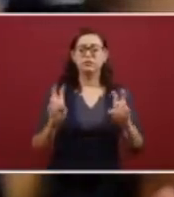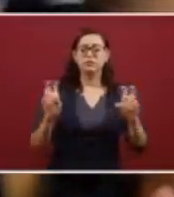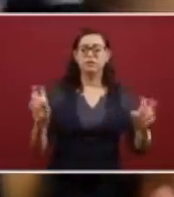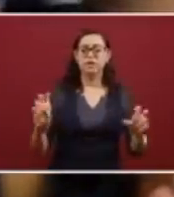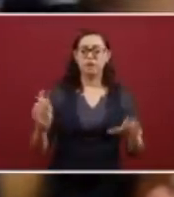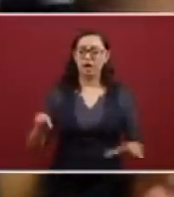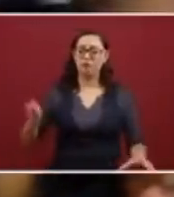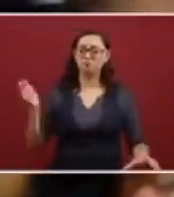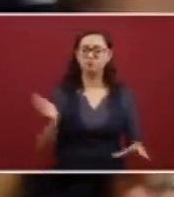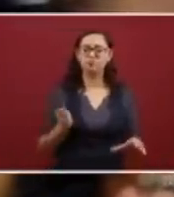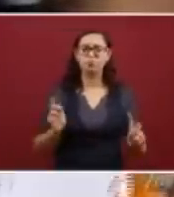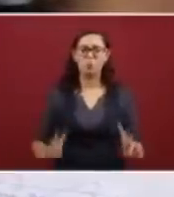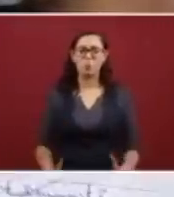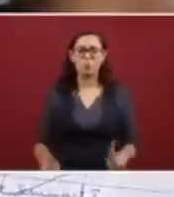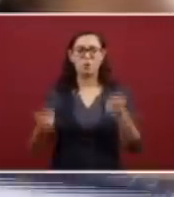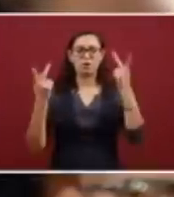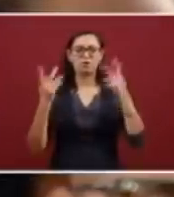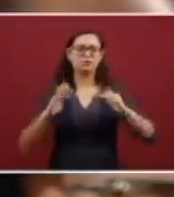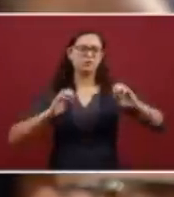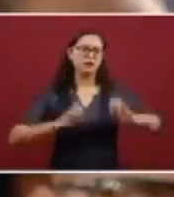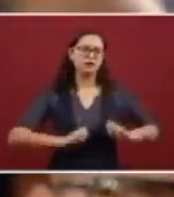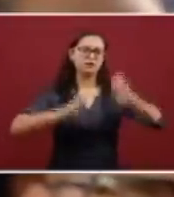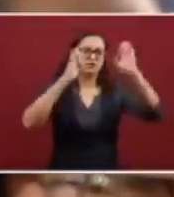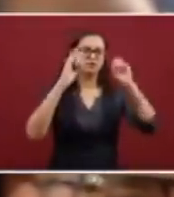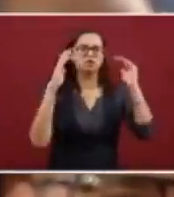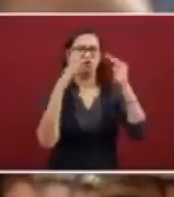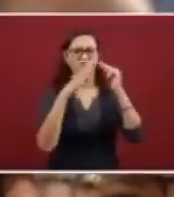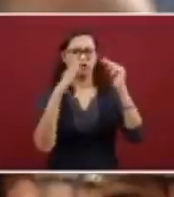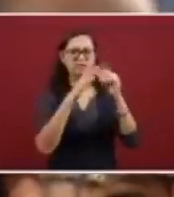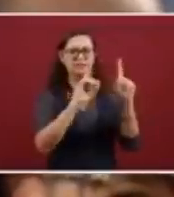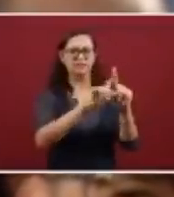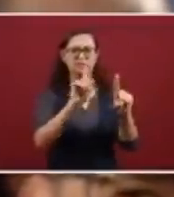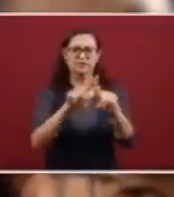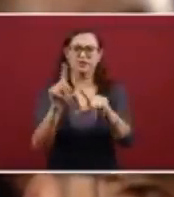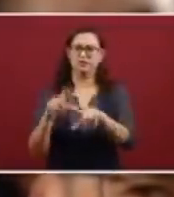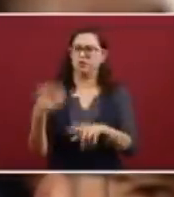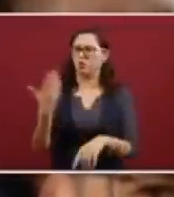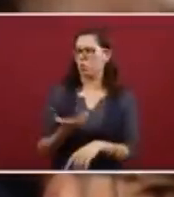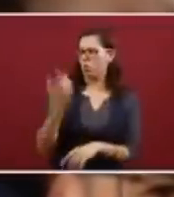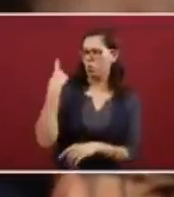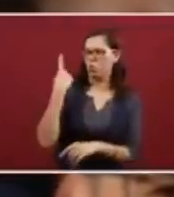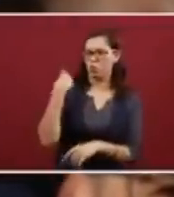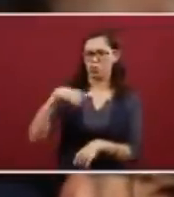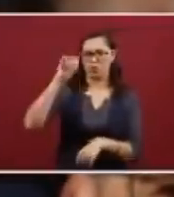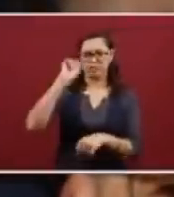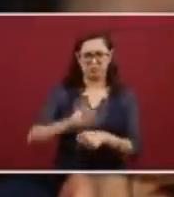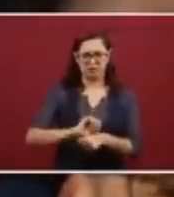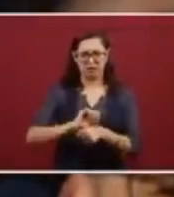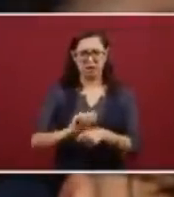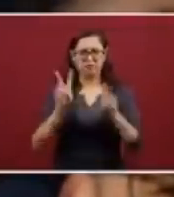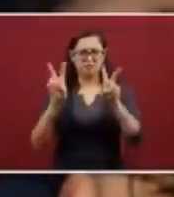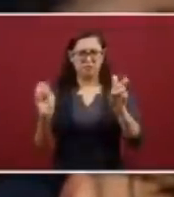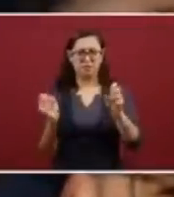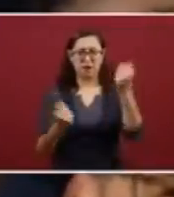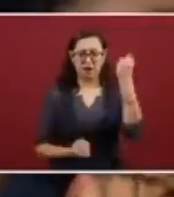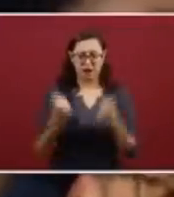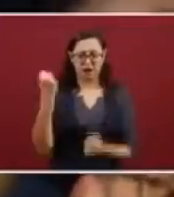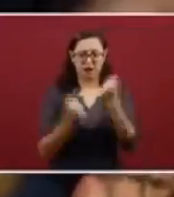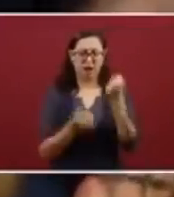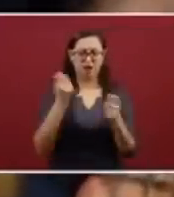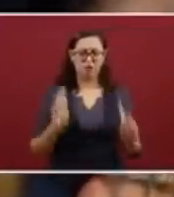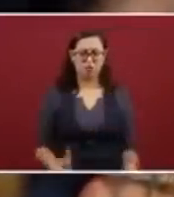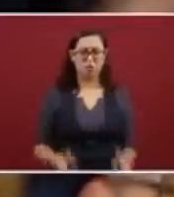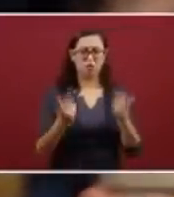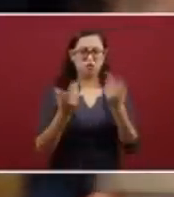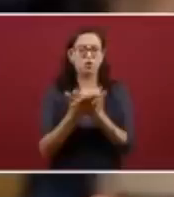bienes inmuebles entiendo que bueno hace una semana fue la de vehículos ahora viene